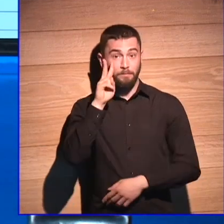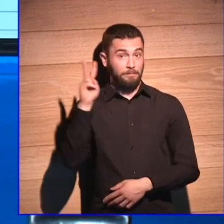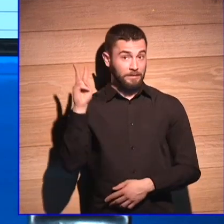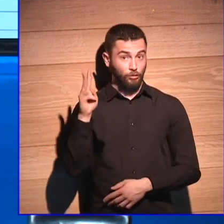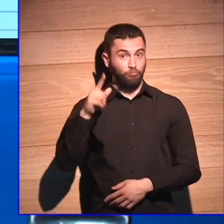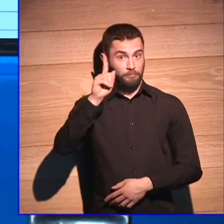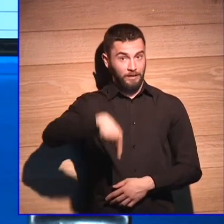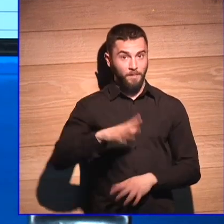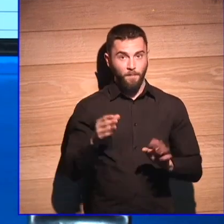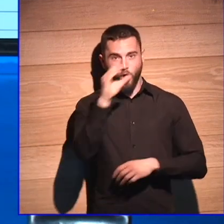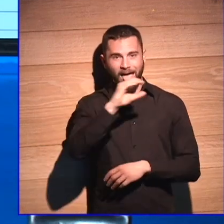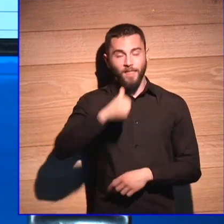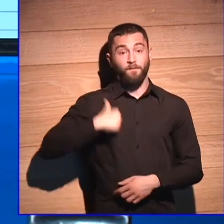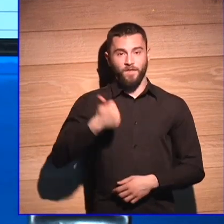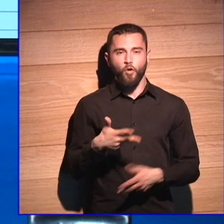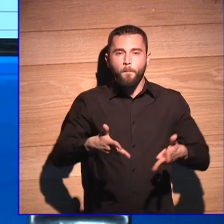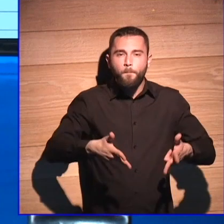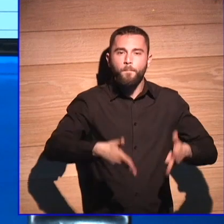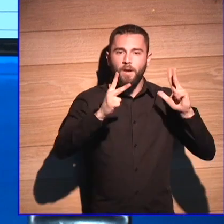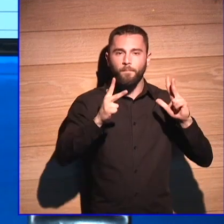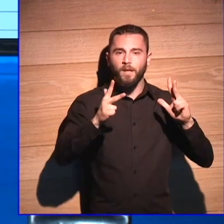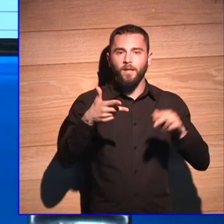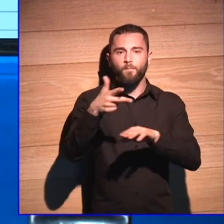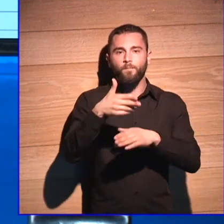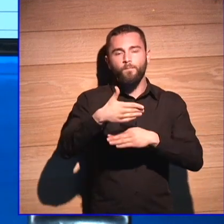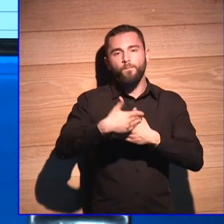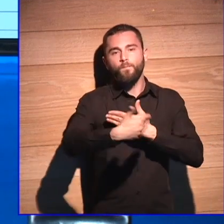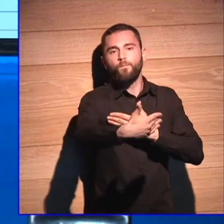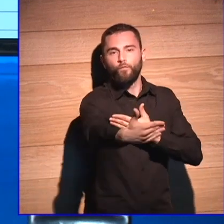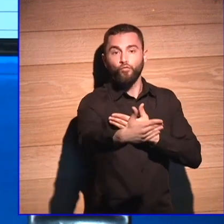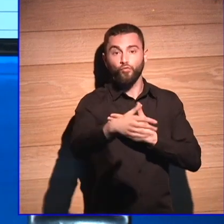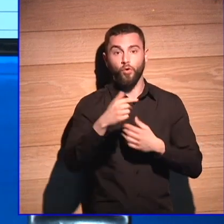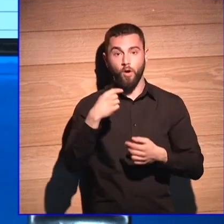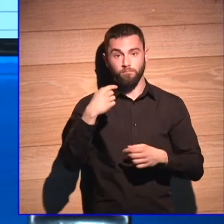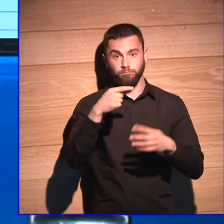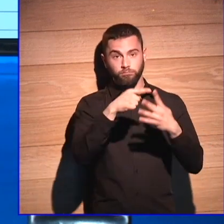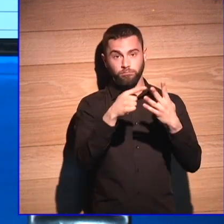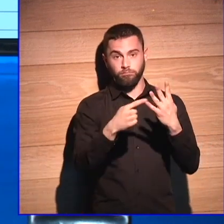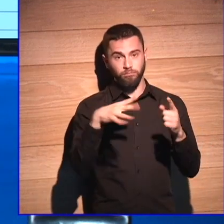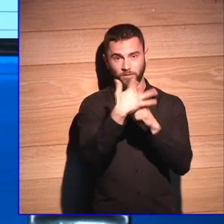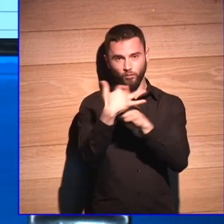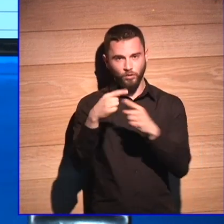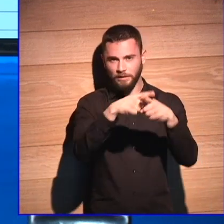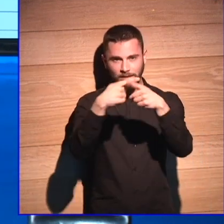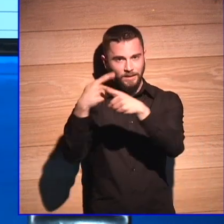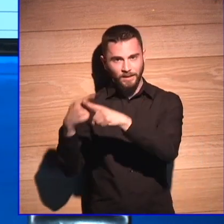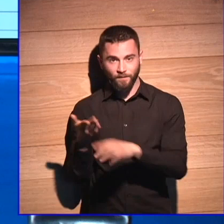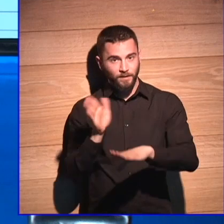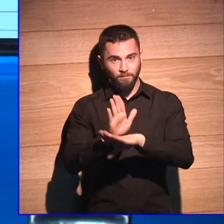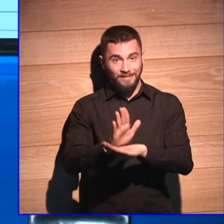también, pero la ciencia ficción permite proyectar en el futuro distintos escenarios posibles